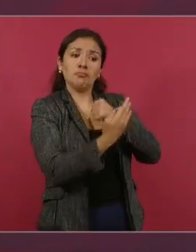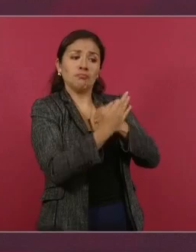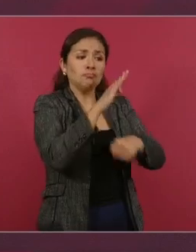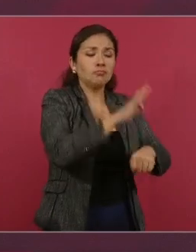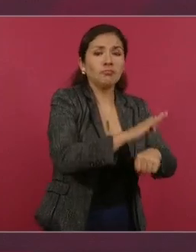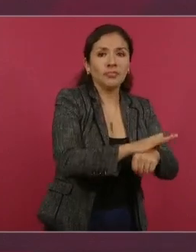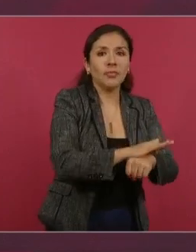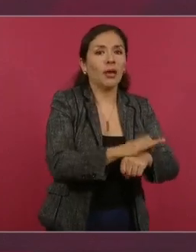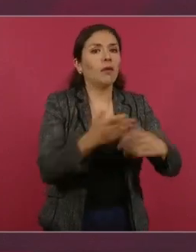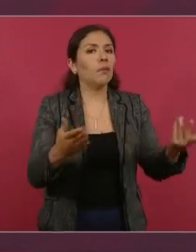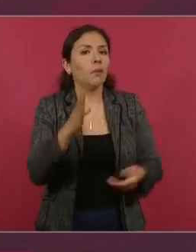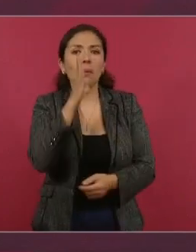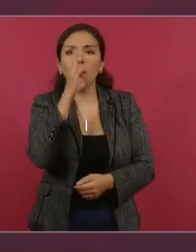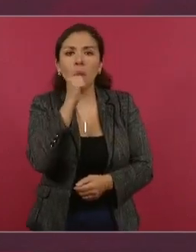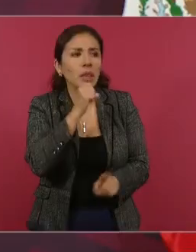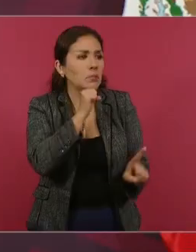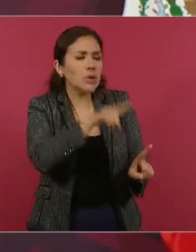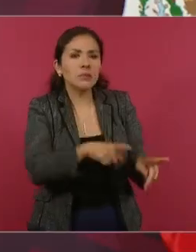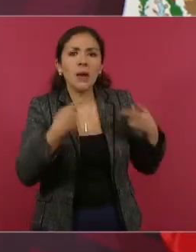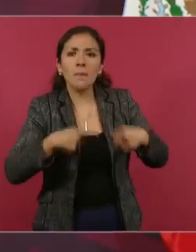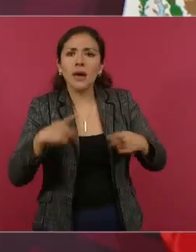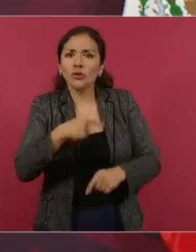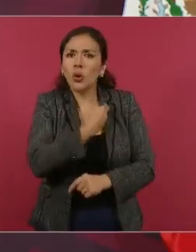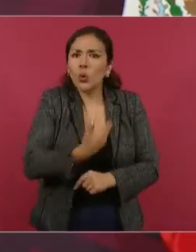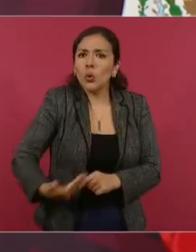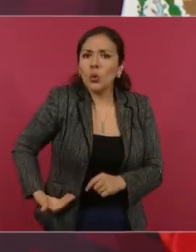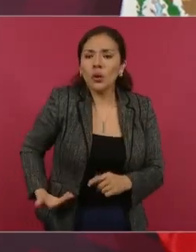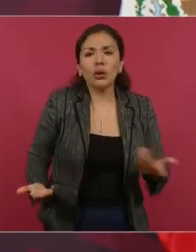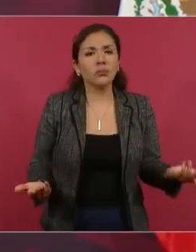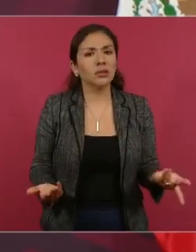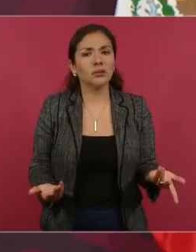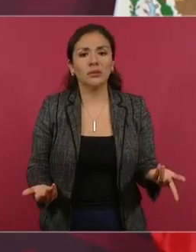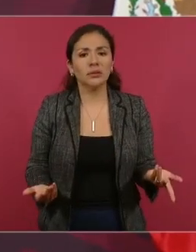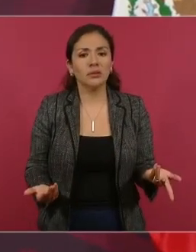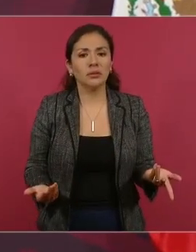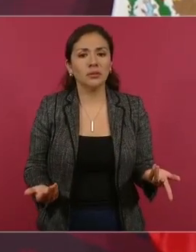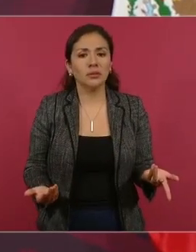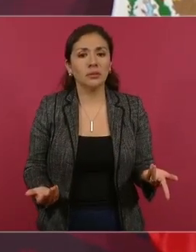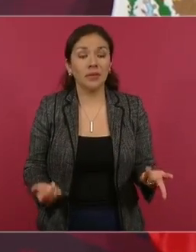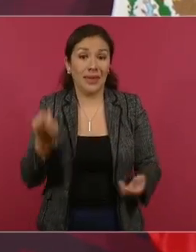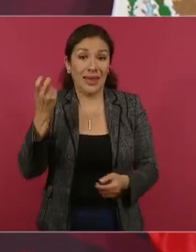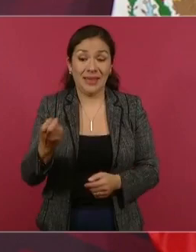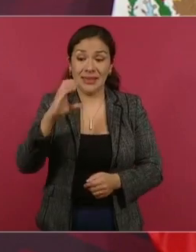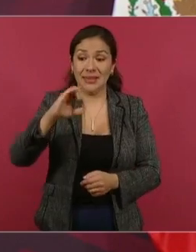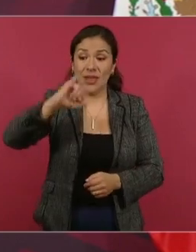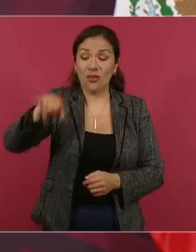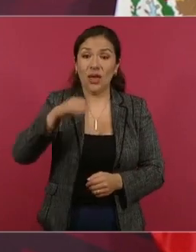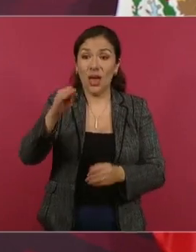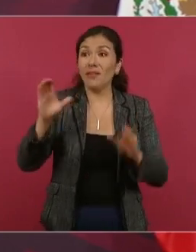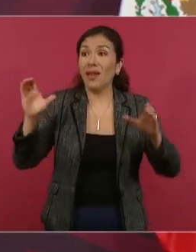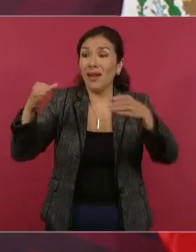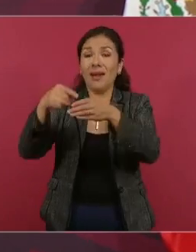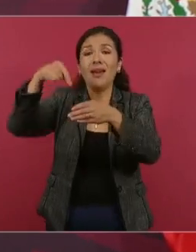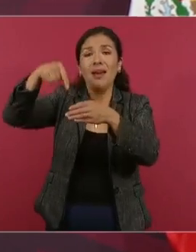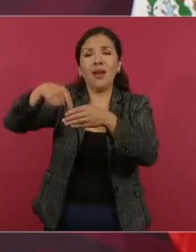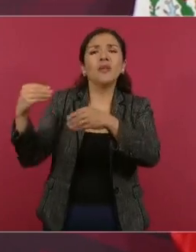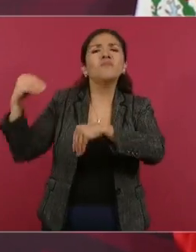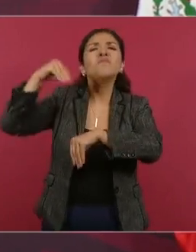Es la presidenta del Consejo de la Judicatura, que es un organismo creado